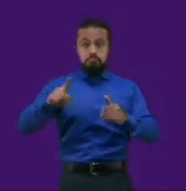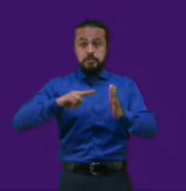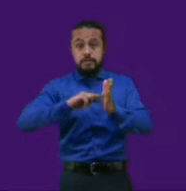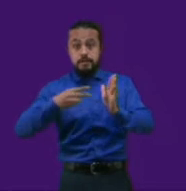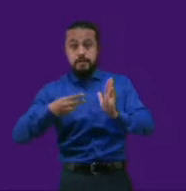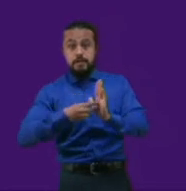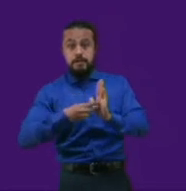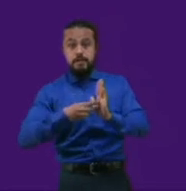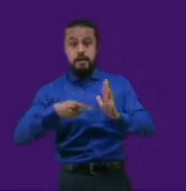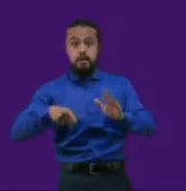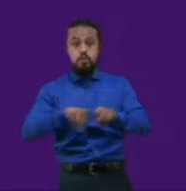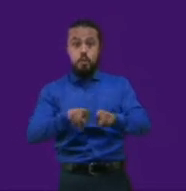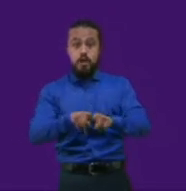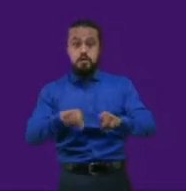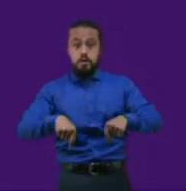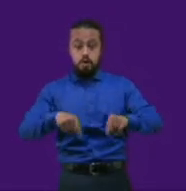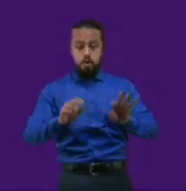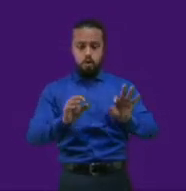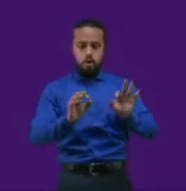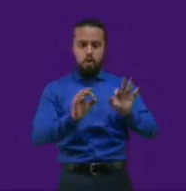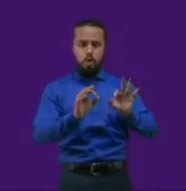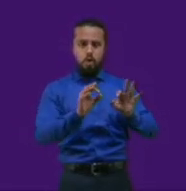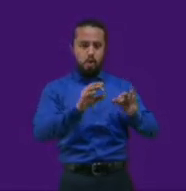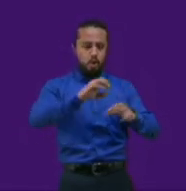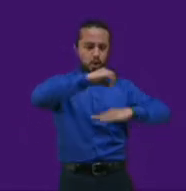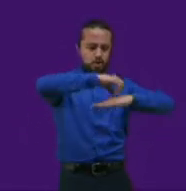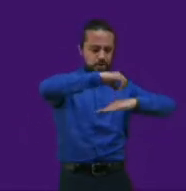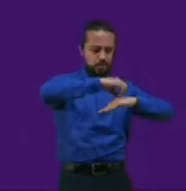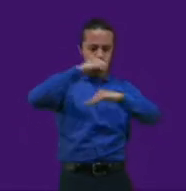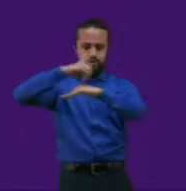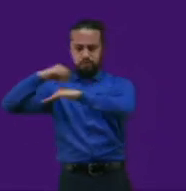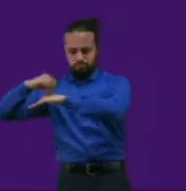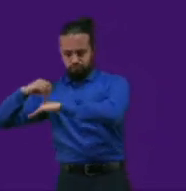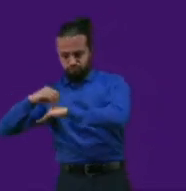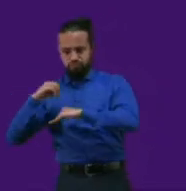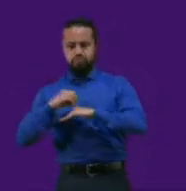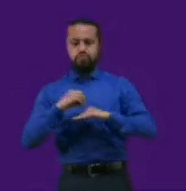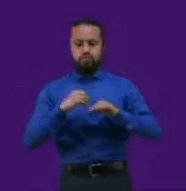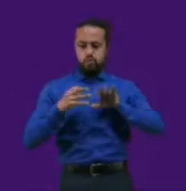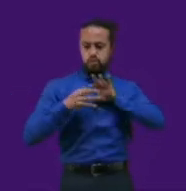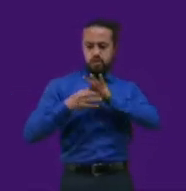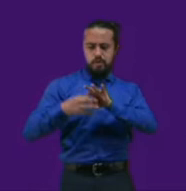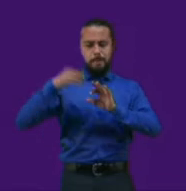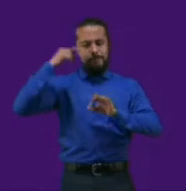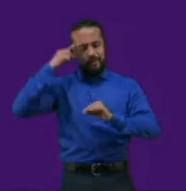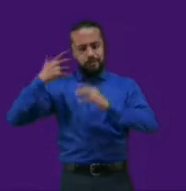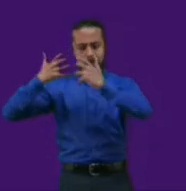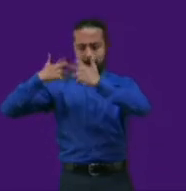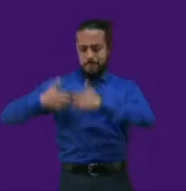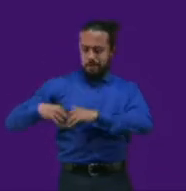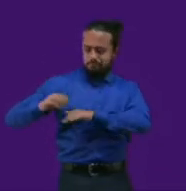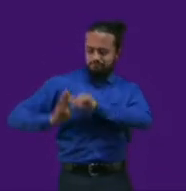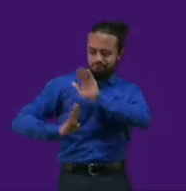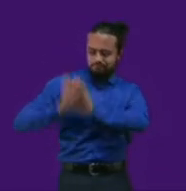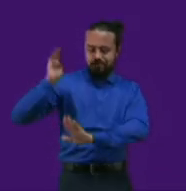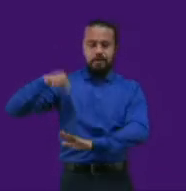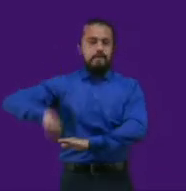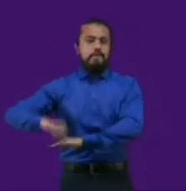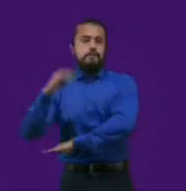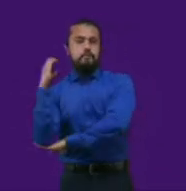una organización alrededor del fomento del emprendimiento en Colombia que queremos que siga creciendo y que